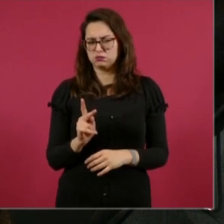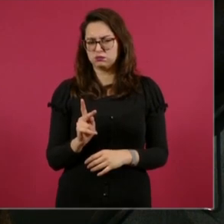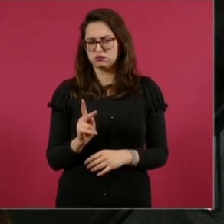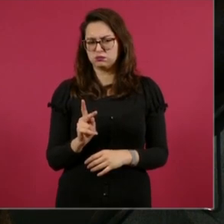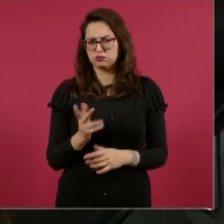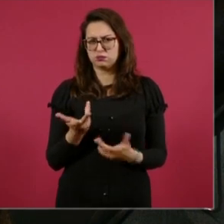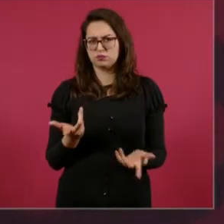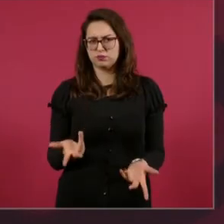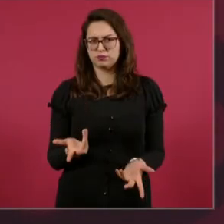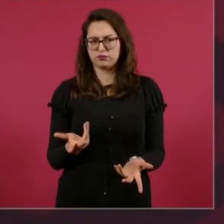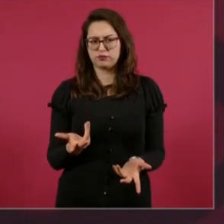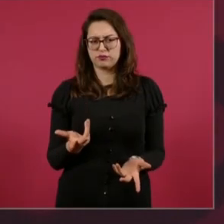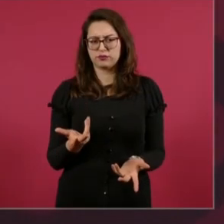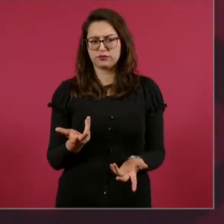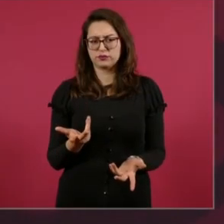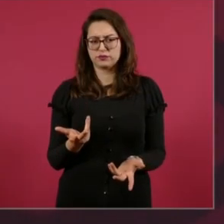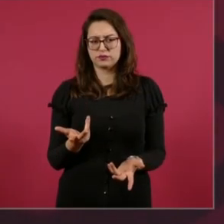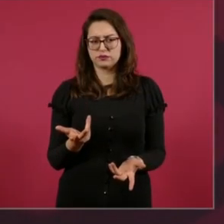los aeropuertos